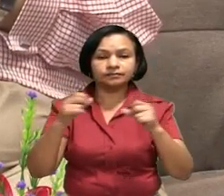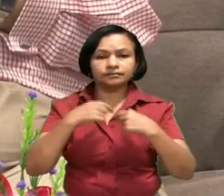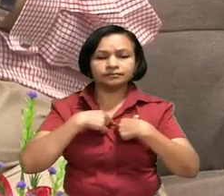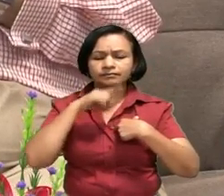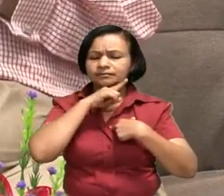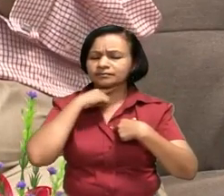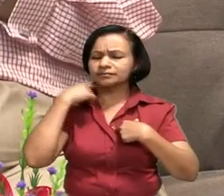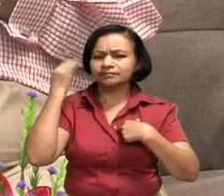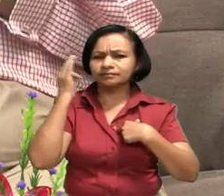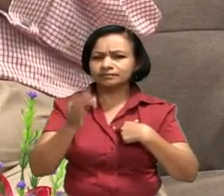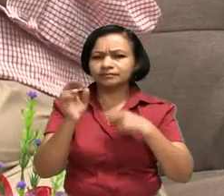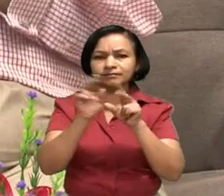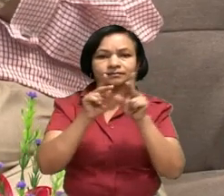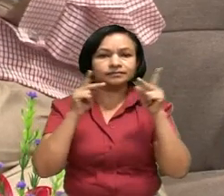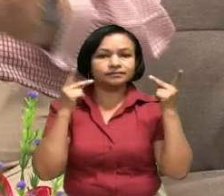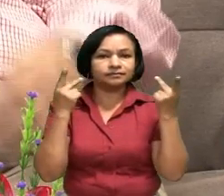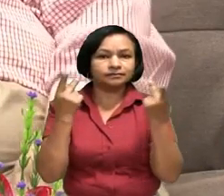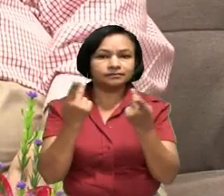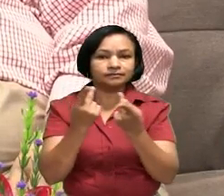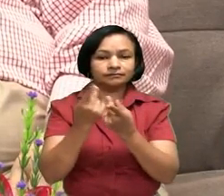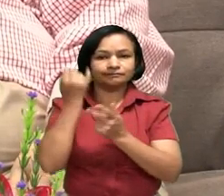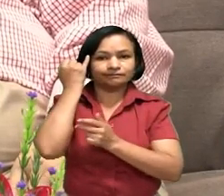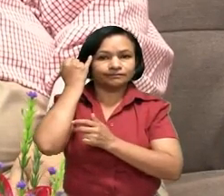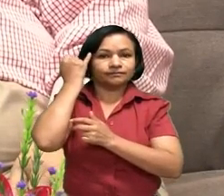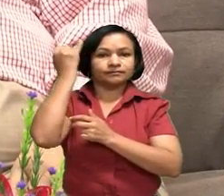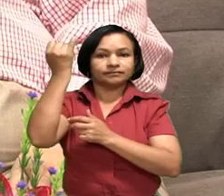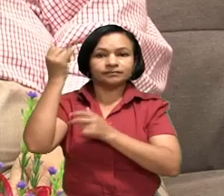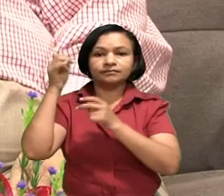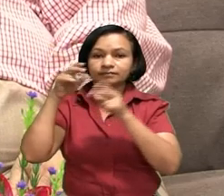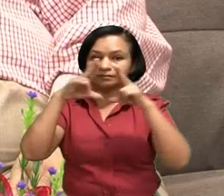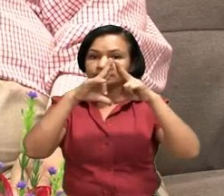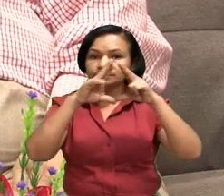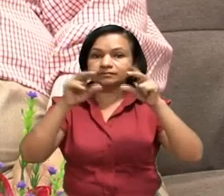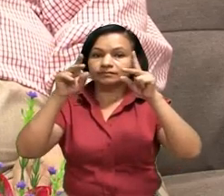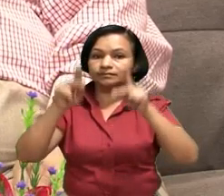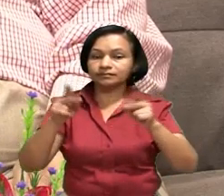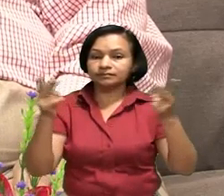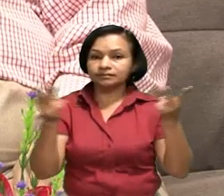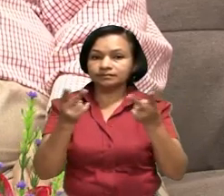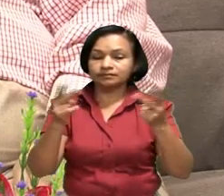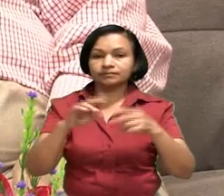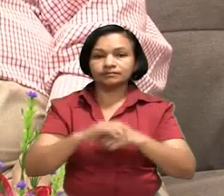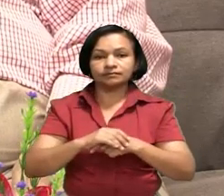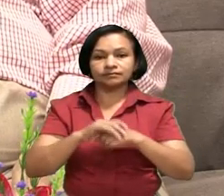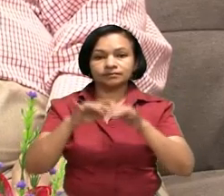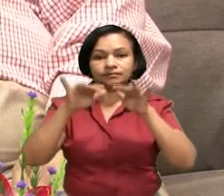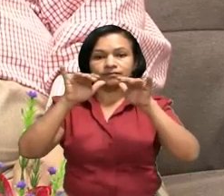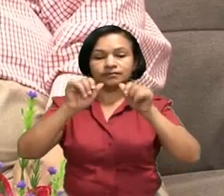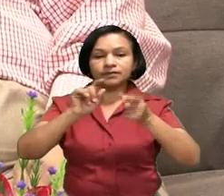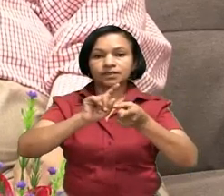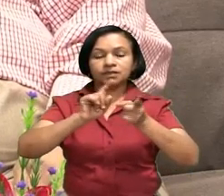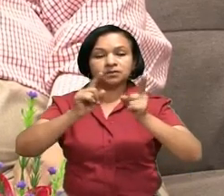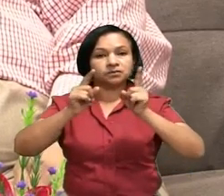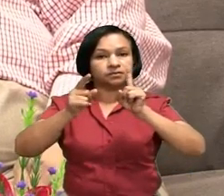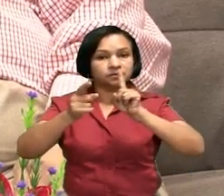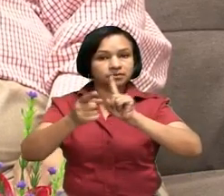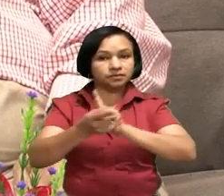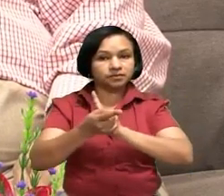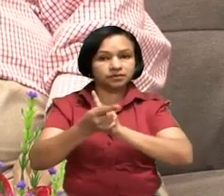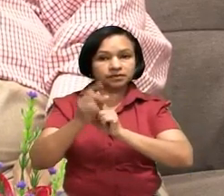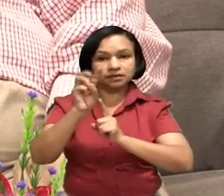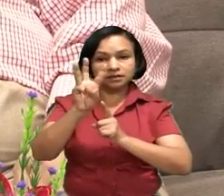es un pueblo sumamente inteligente si se logró sobrepasar todo esto que en los